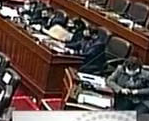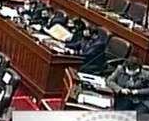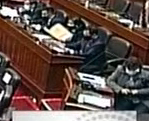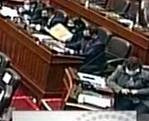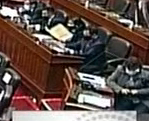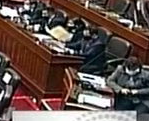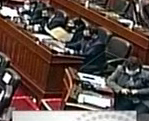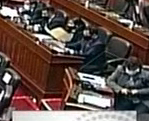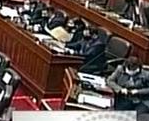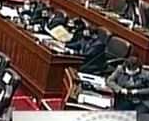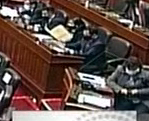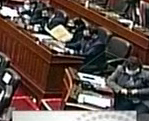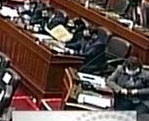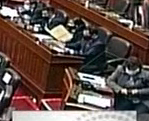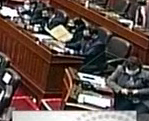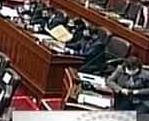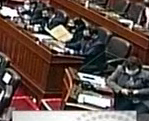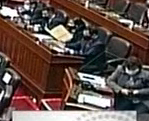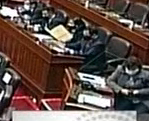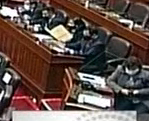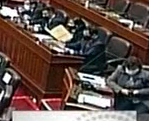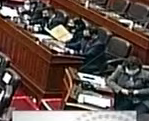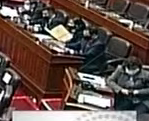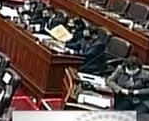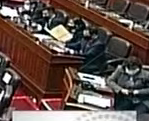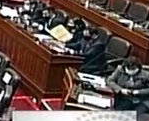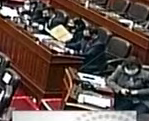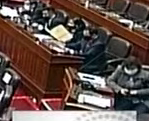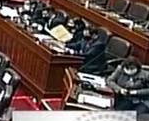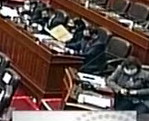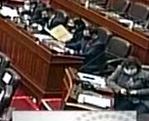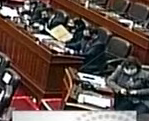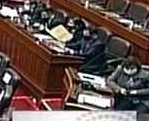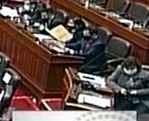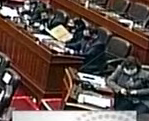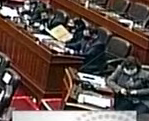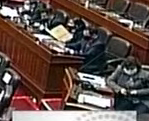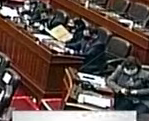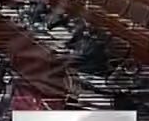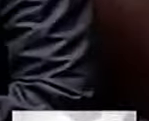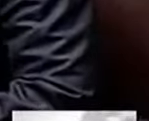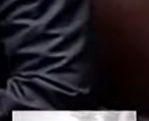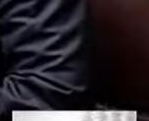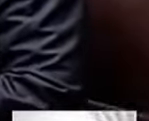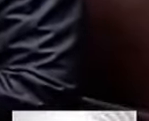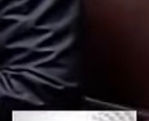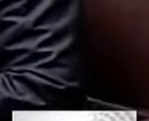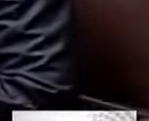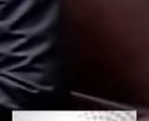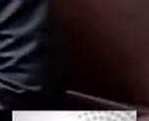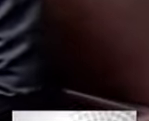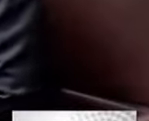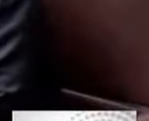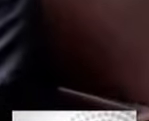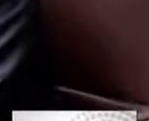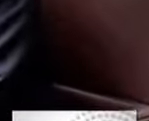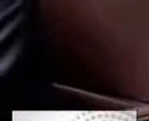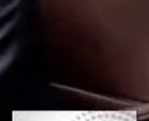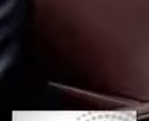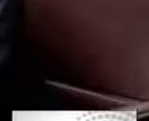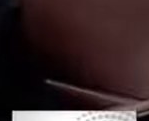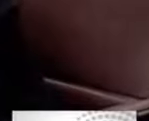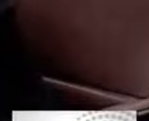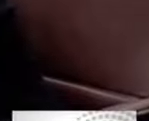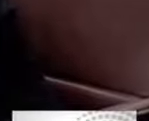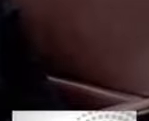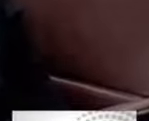Mirta Vázquez, y el resto de ministros de Estado, quienes se encuentran en sala embajadores